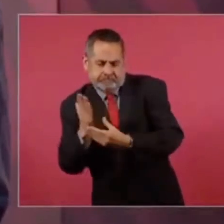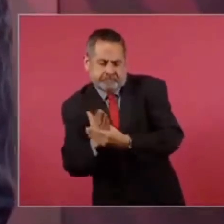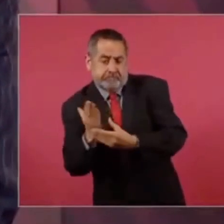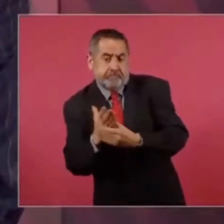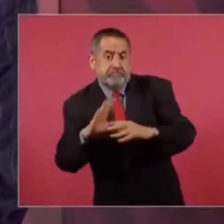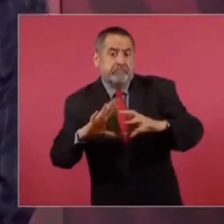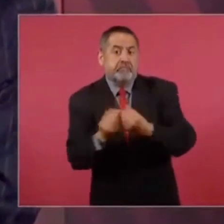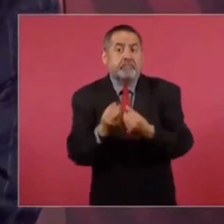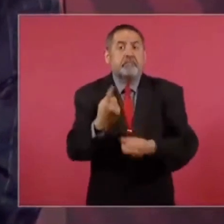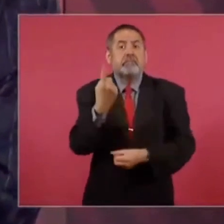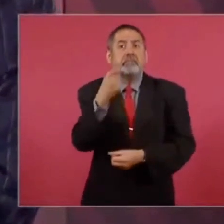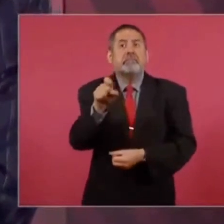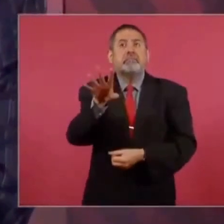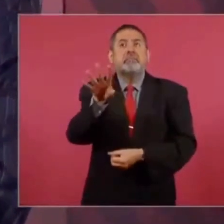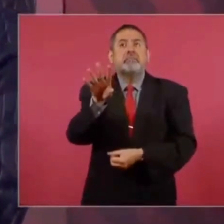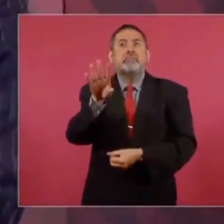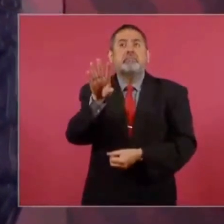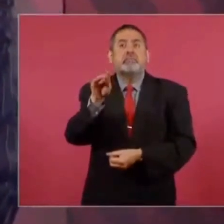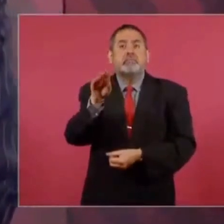190